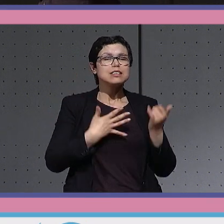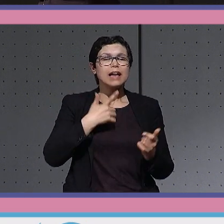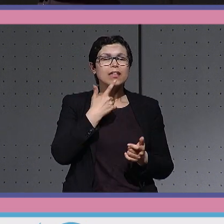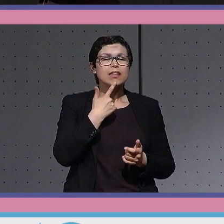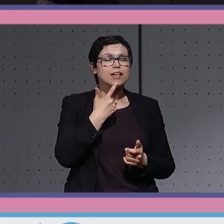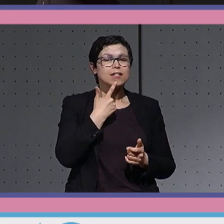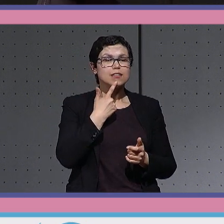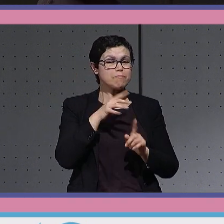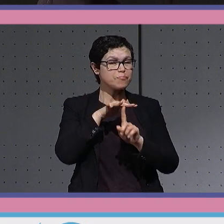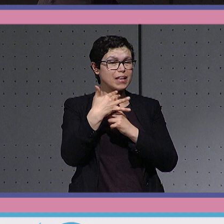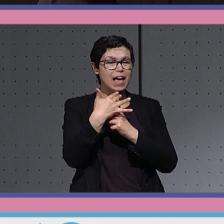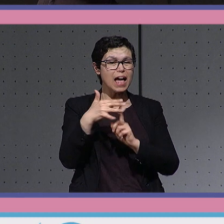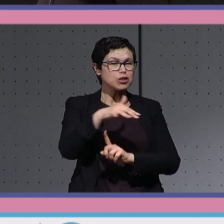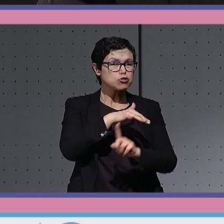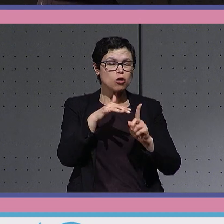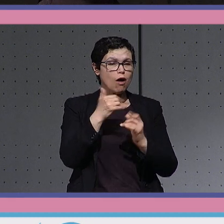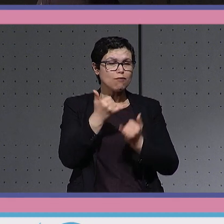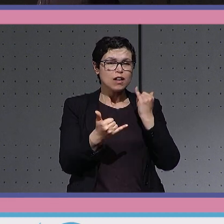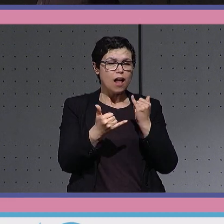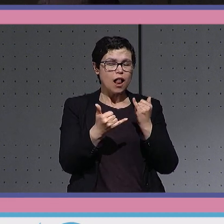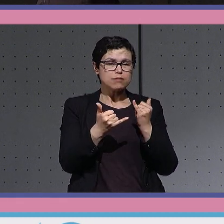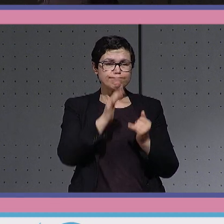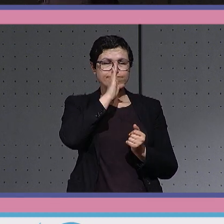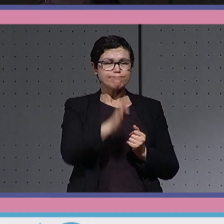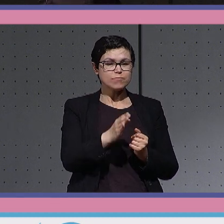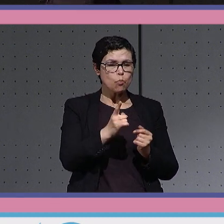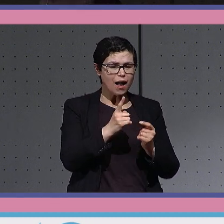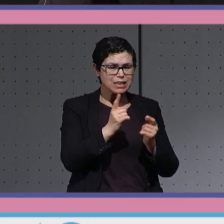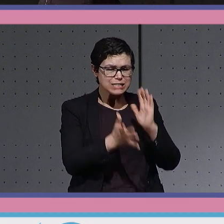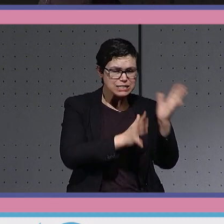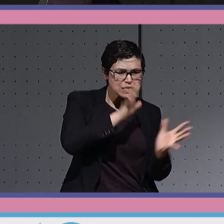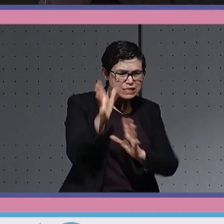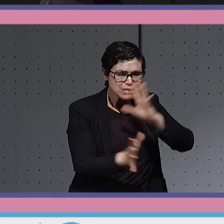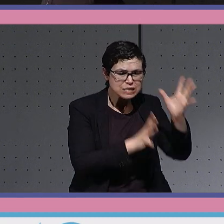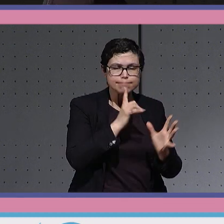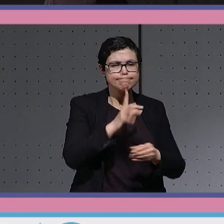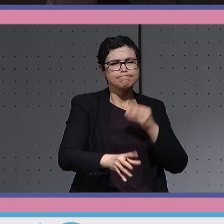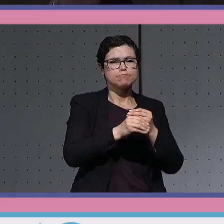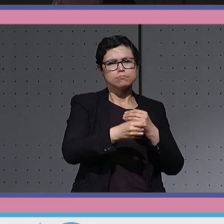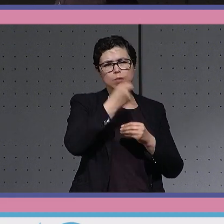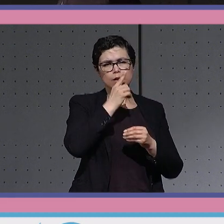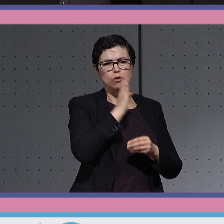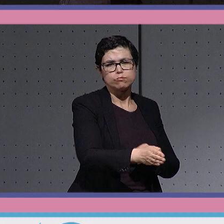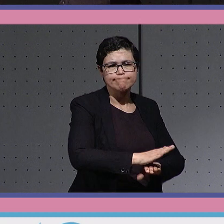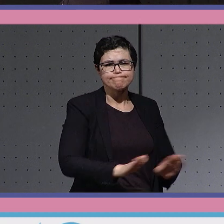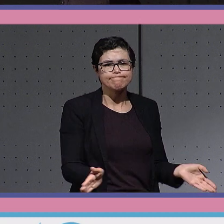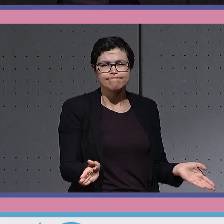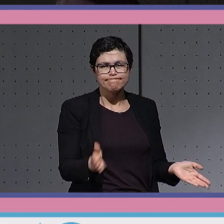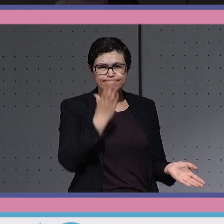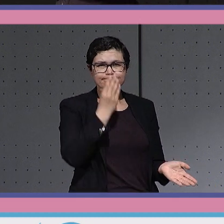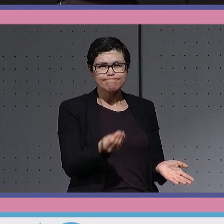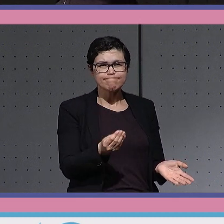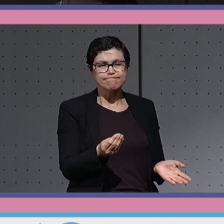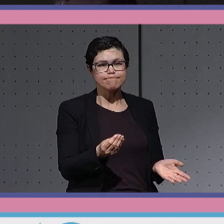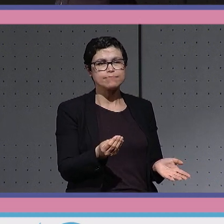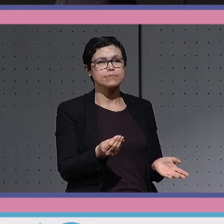qué entornos que utilizar medicaciones cuando no podemos hacer suficiente por otro lado. A veces no es suficiente con lo que podamos hacer por otro lado.